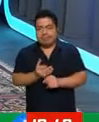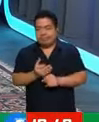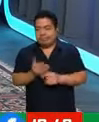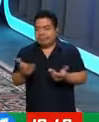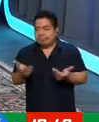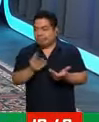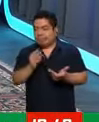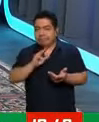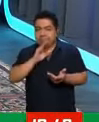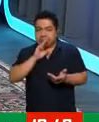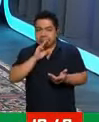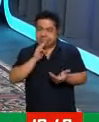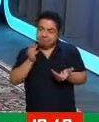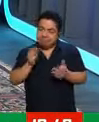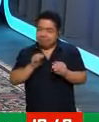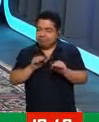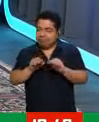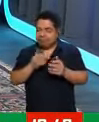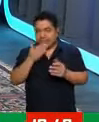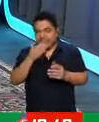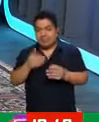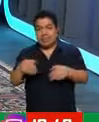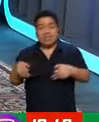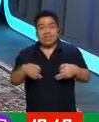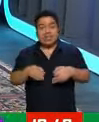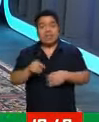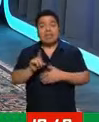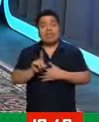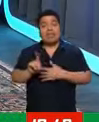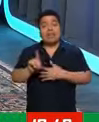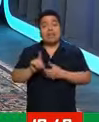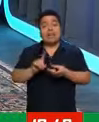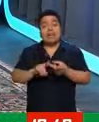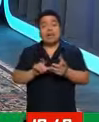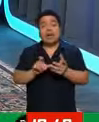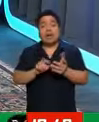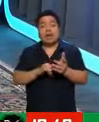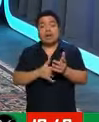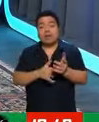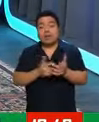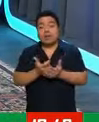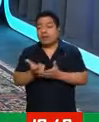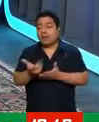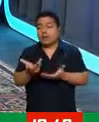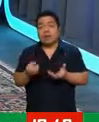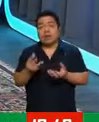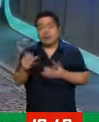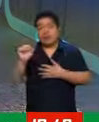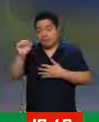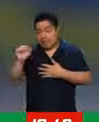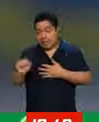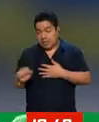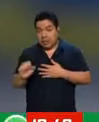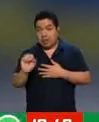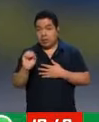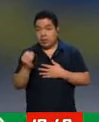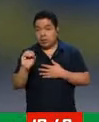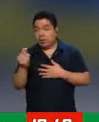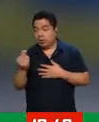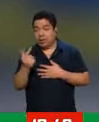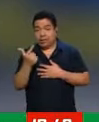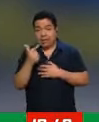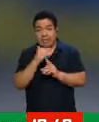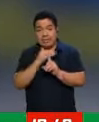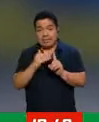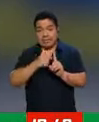la jefecita? Pero sí. Nuevamente, en la teatrería, ¿qué días? ¿Cuándo? ¿A qué horas? ¿De a cómo? Los sábados de octubre y noviembre a las 7:30 de